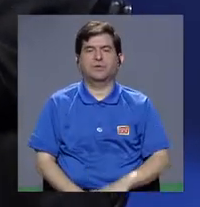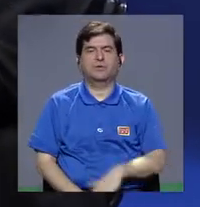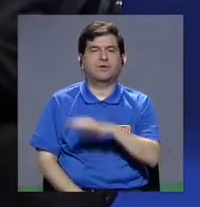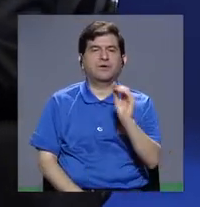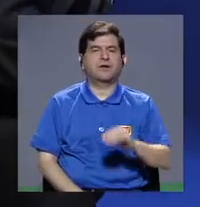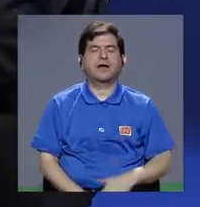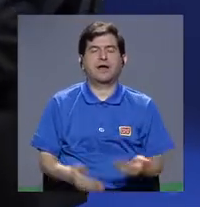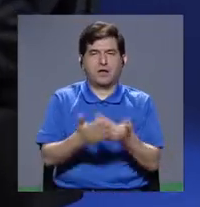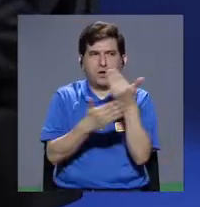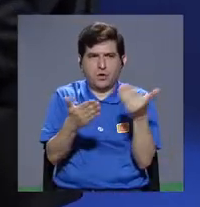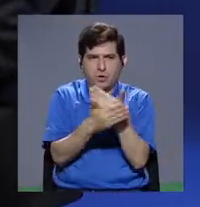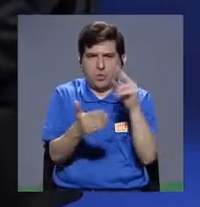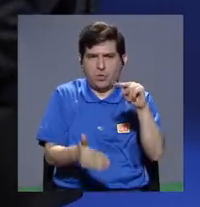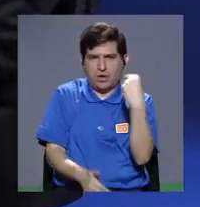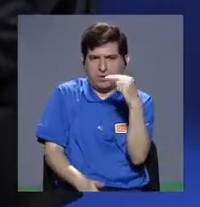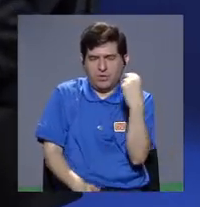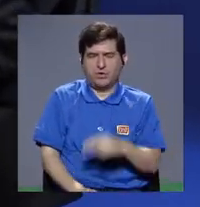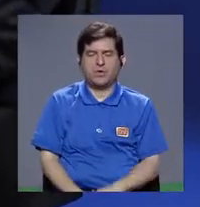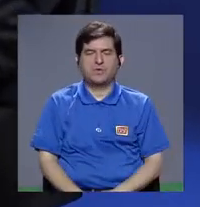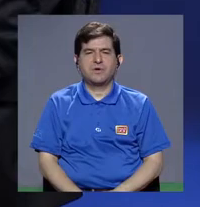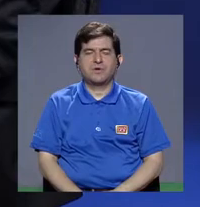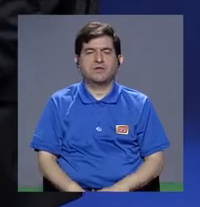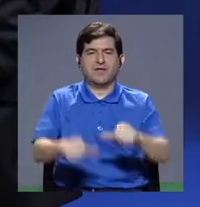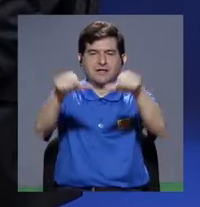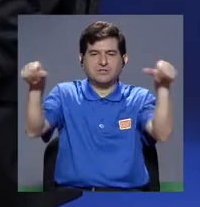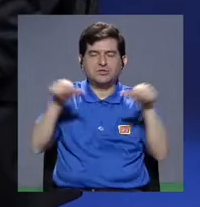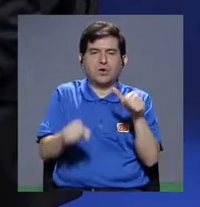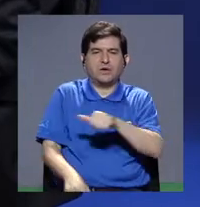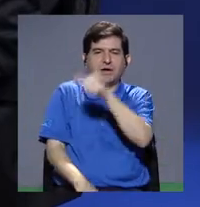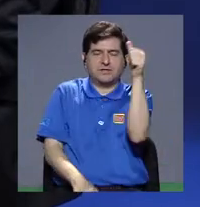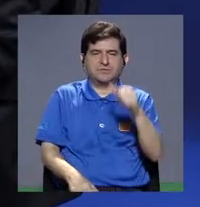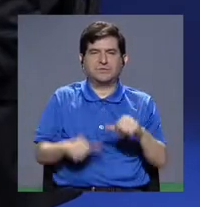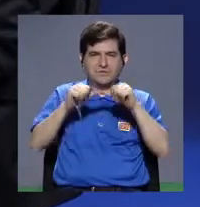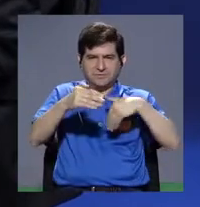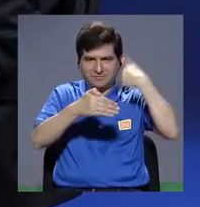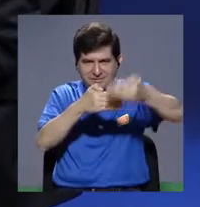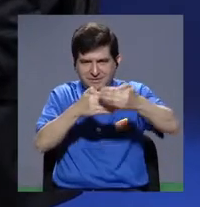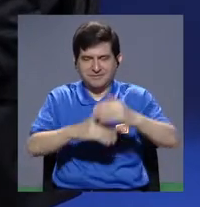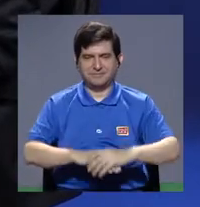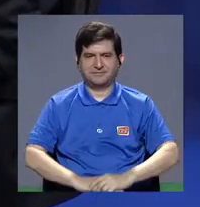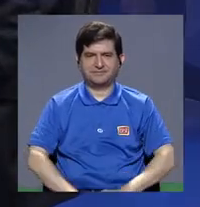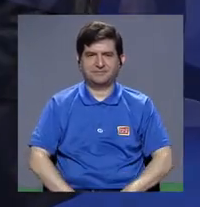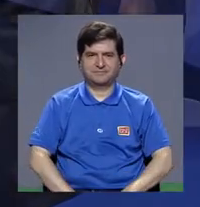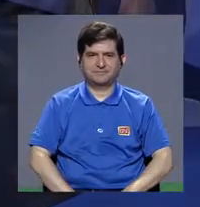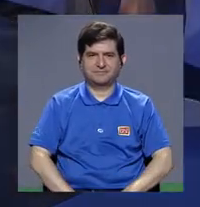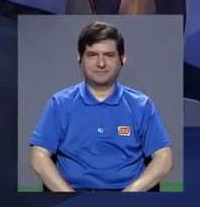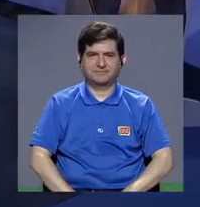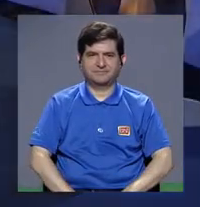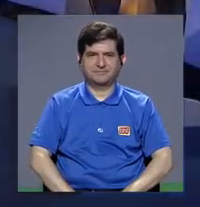y su más reciente novela zona azul ya regresamos